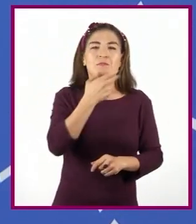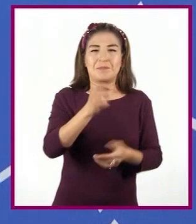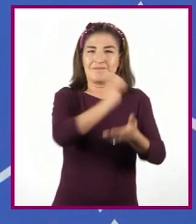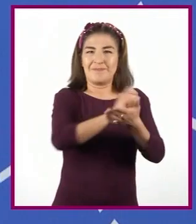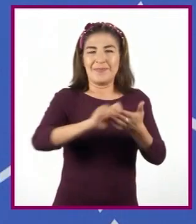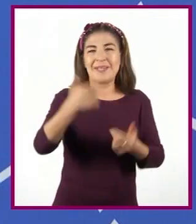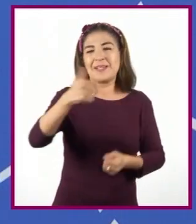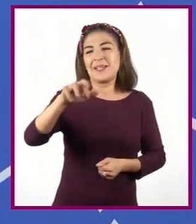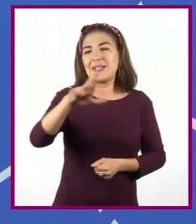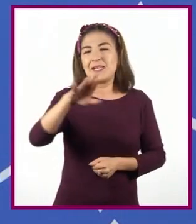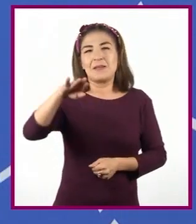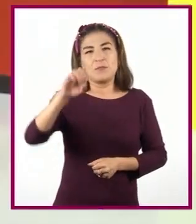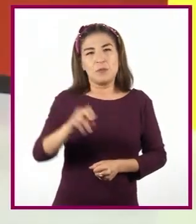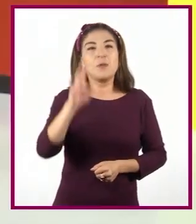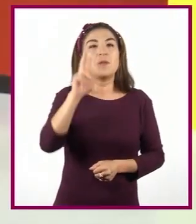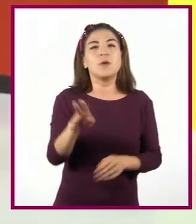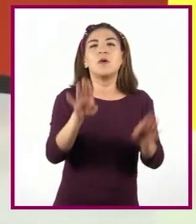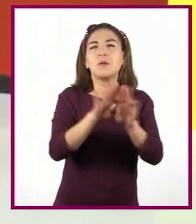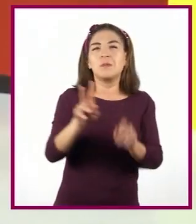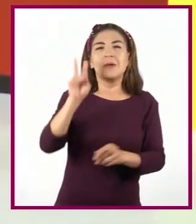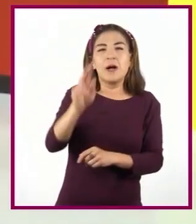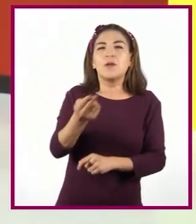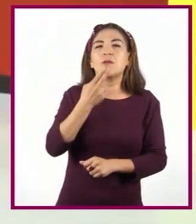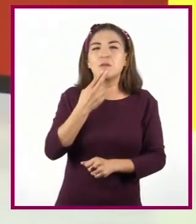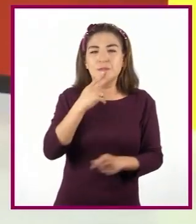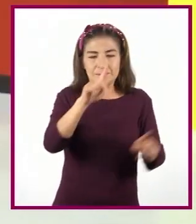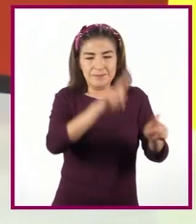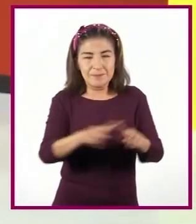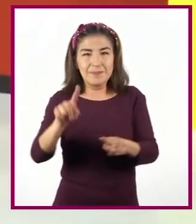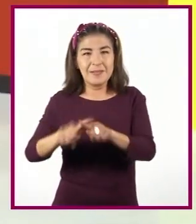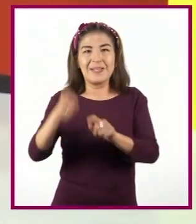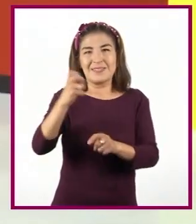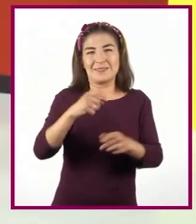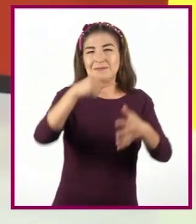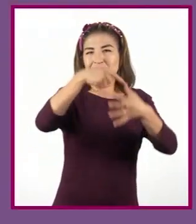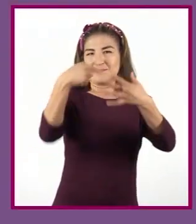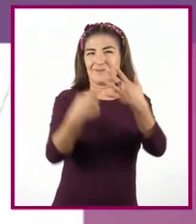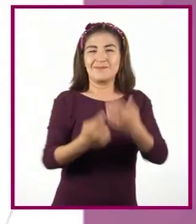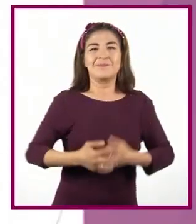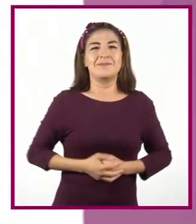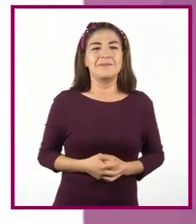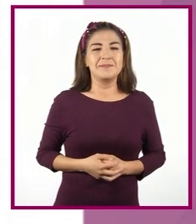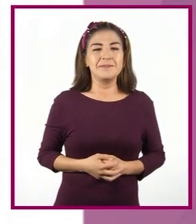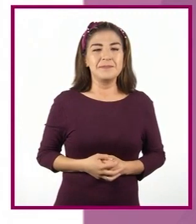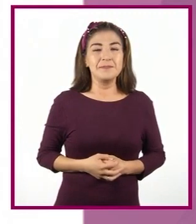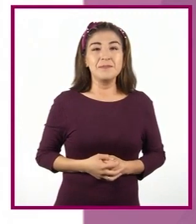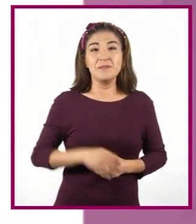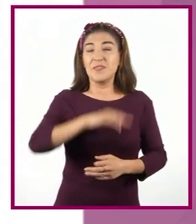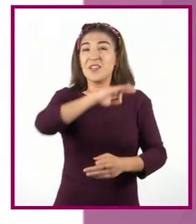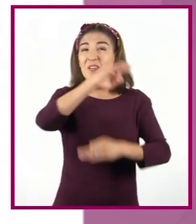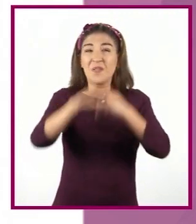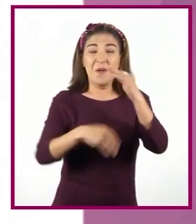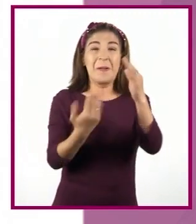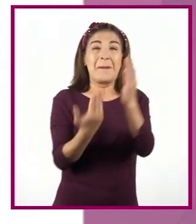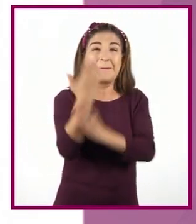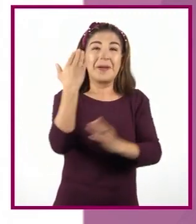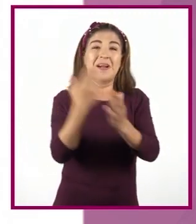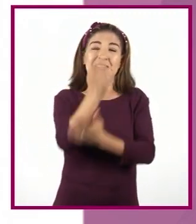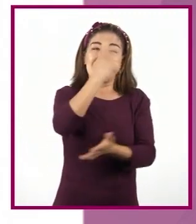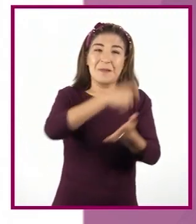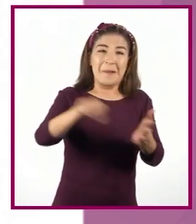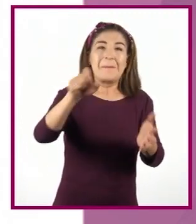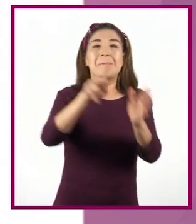Samperi, y observamos cómo se usan los elementos precisos? Todas las mañanas compro el